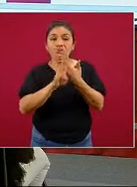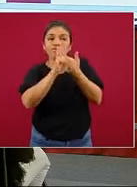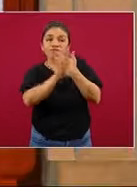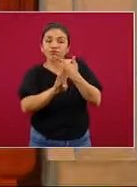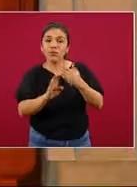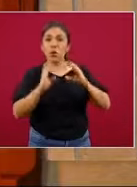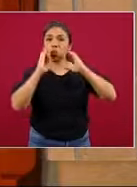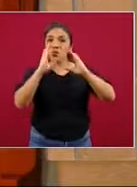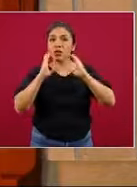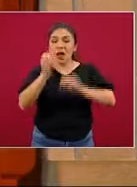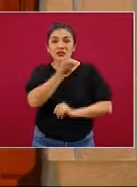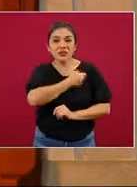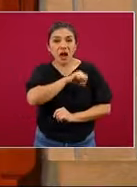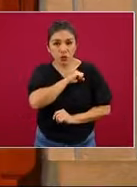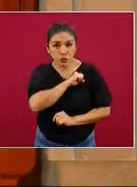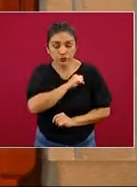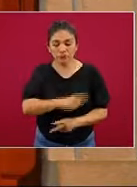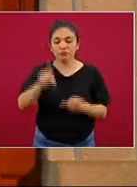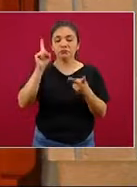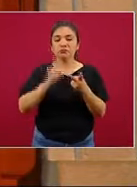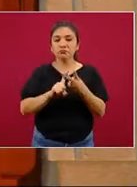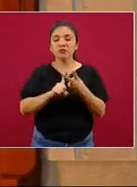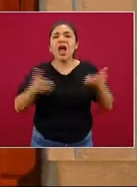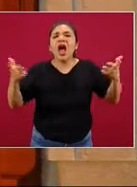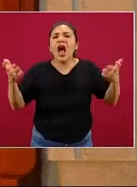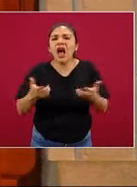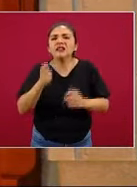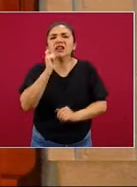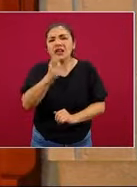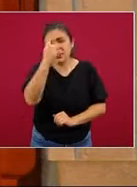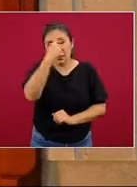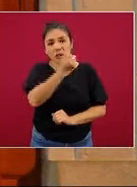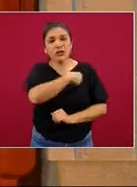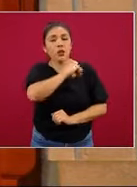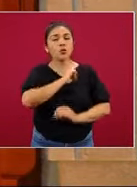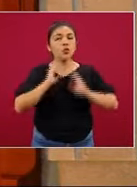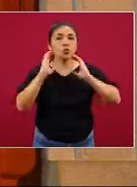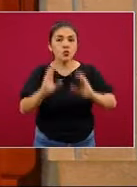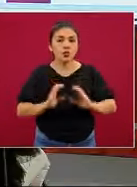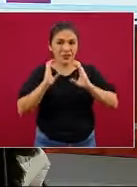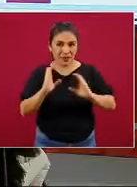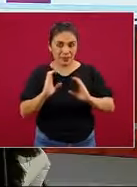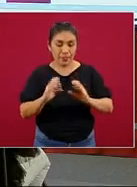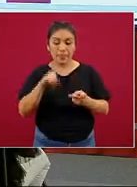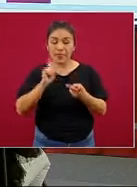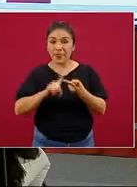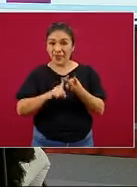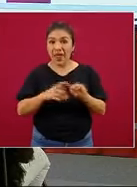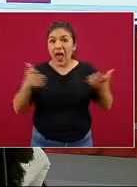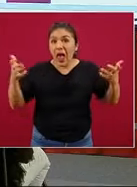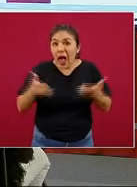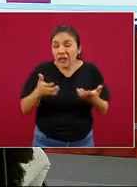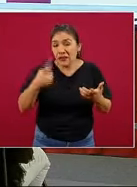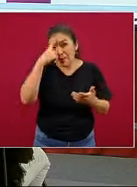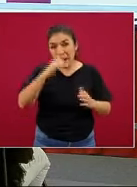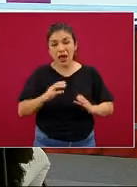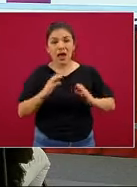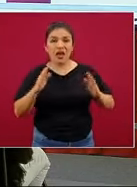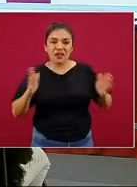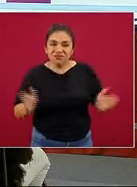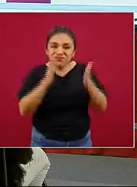promoción de la salud y lo que confiere a las acciones en salud propiamente. Y dentro de las acciones de prevención y promoción de la salud,